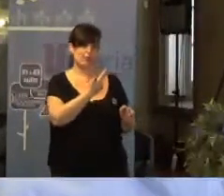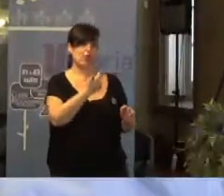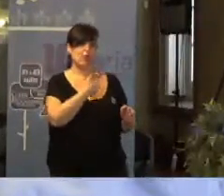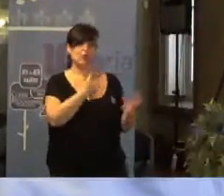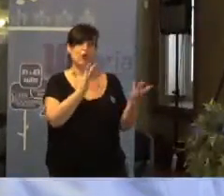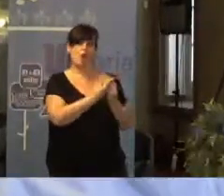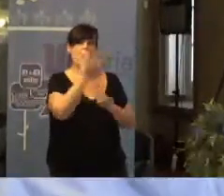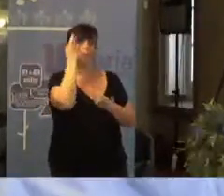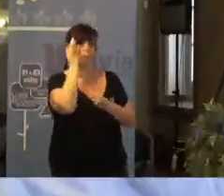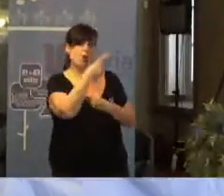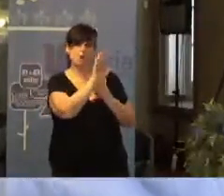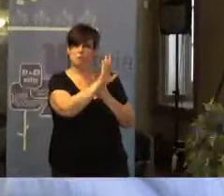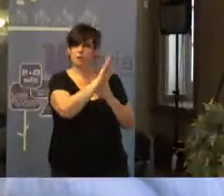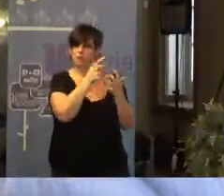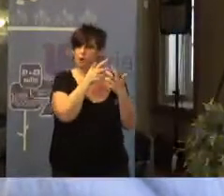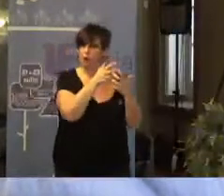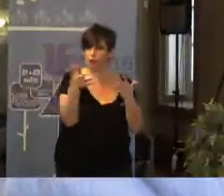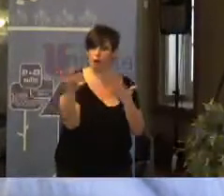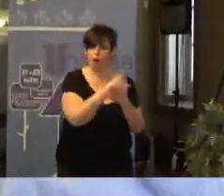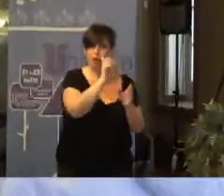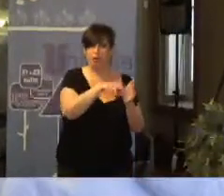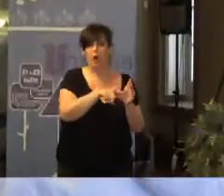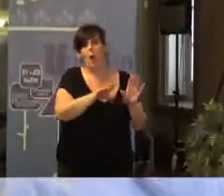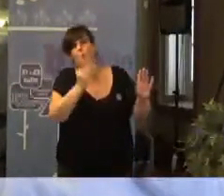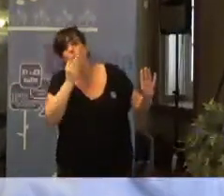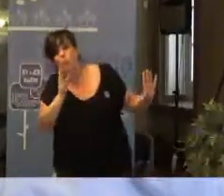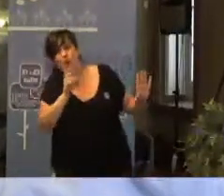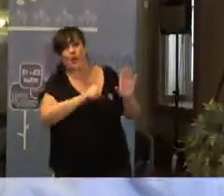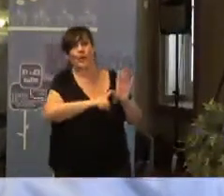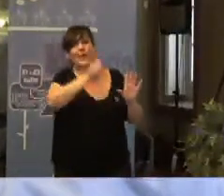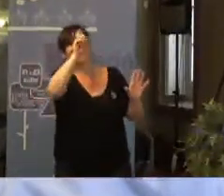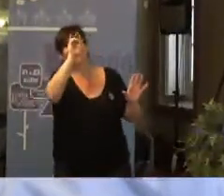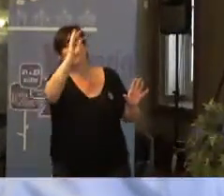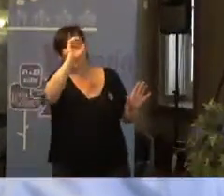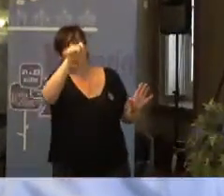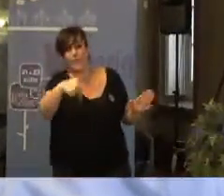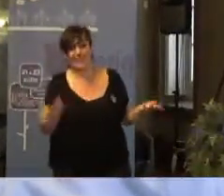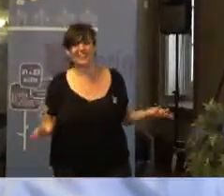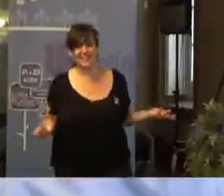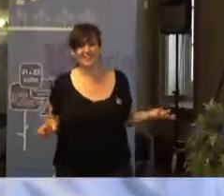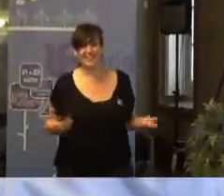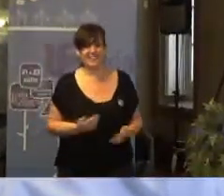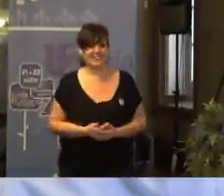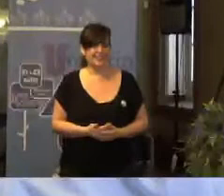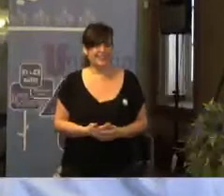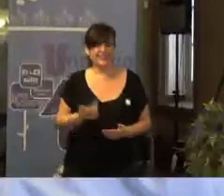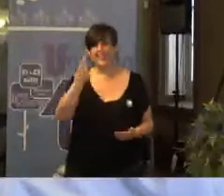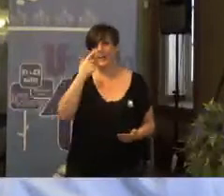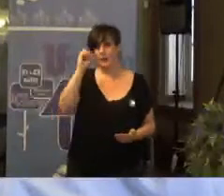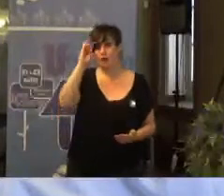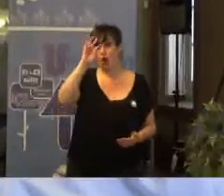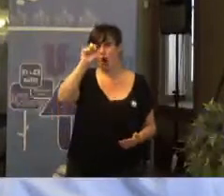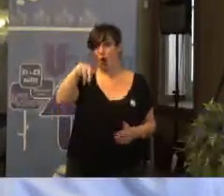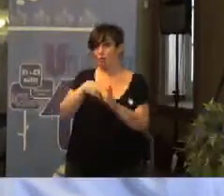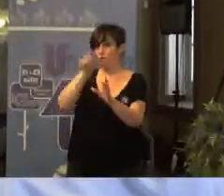loitas, tal, veciñal, non sei que, bueno, menos no da OTAN. Entón, pois, a ver, hai que sair da OTAN, pero